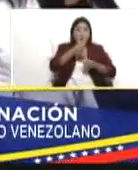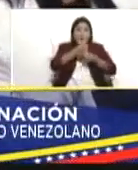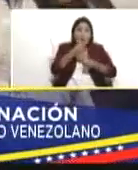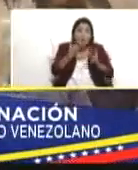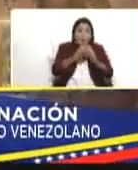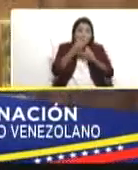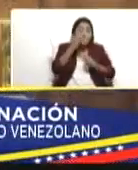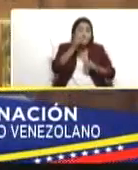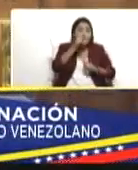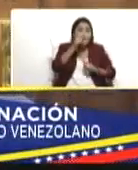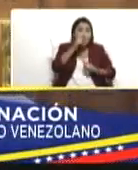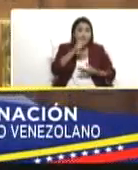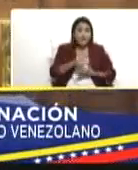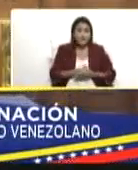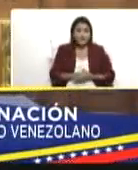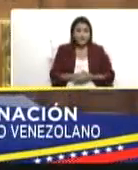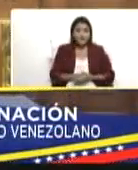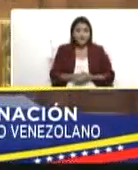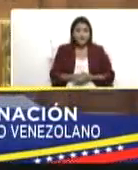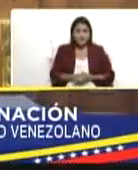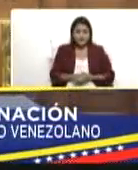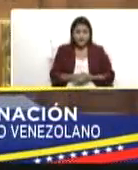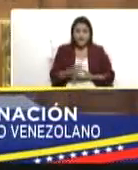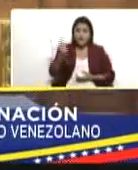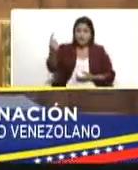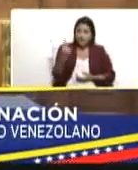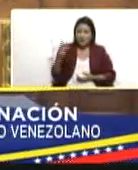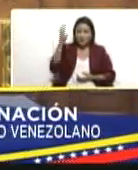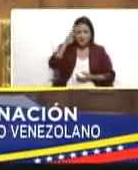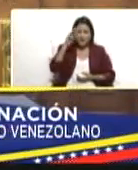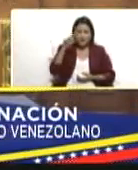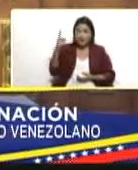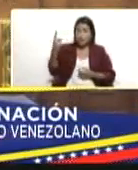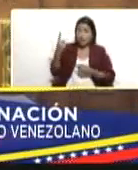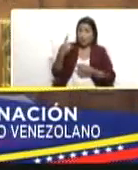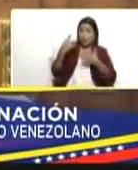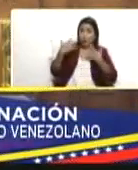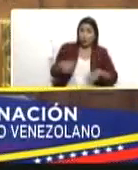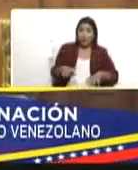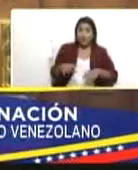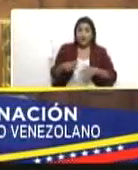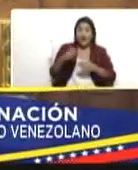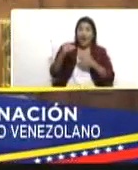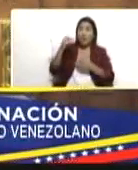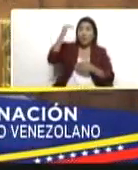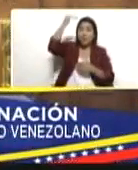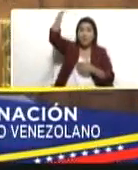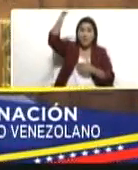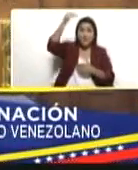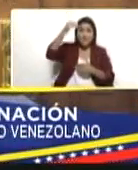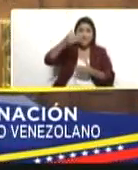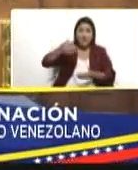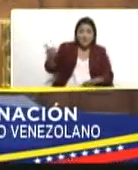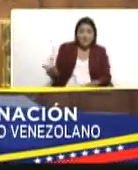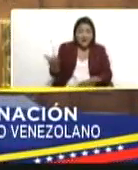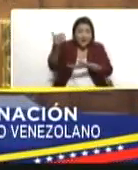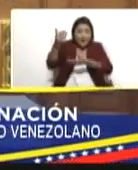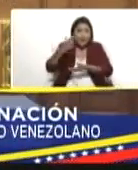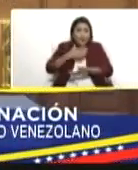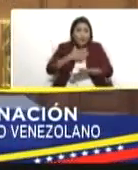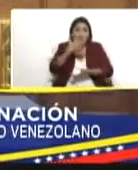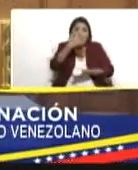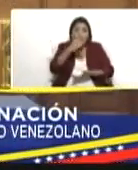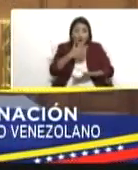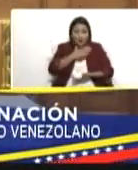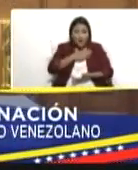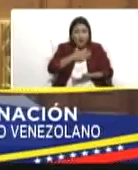puerta del teatro al maestro y llegó el maestro y uno lo veía como un gigante era altísimo y me cargó yo tenía 5